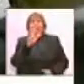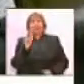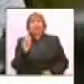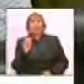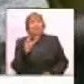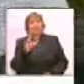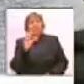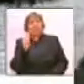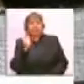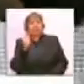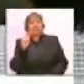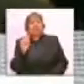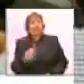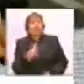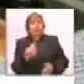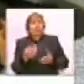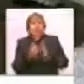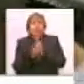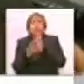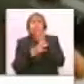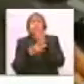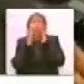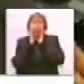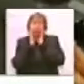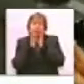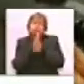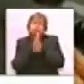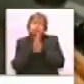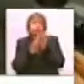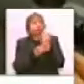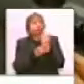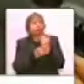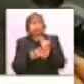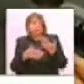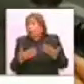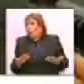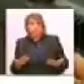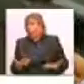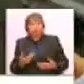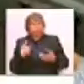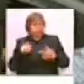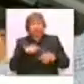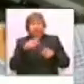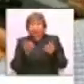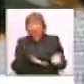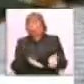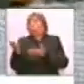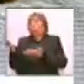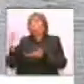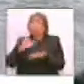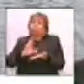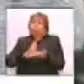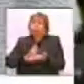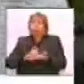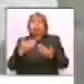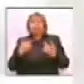310.000 pobladores que claman por atención médica y que ante determinadas situaciones tienen que ser trasladadas a Lima con el